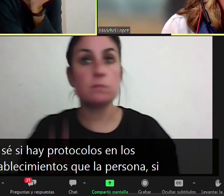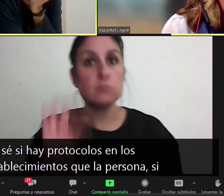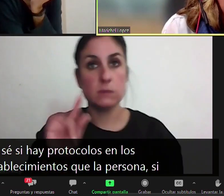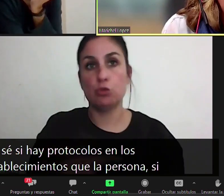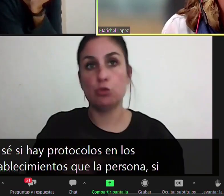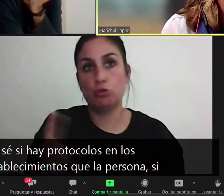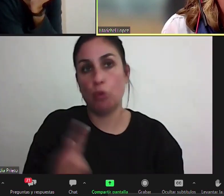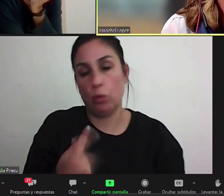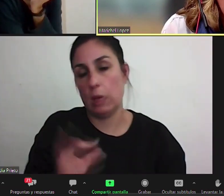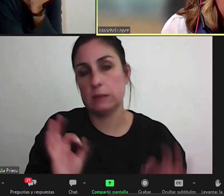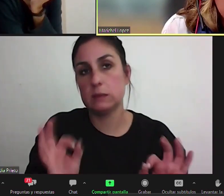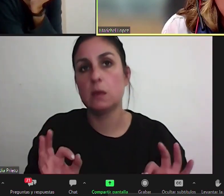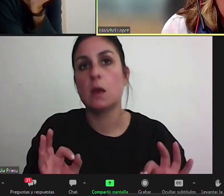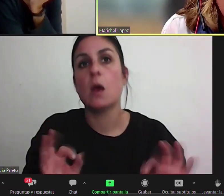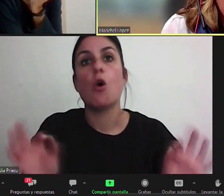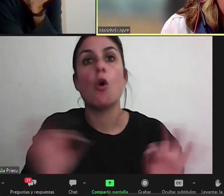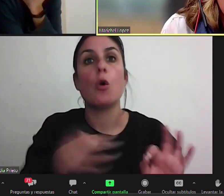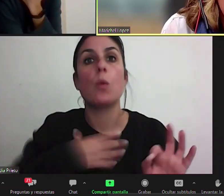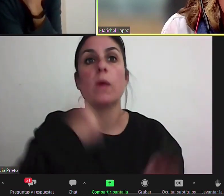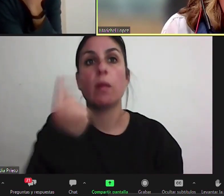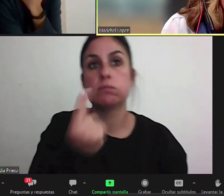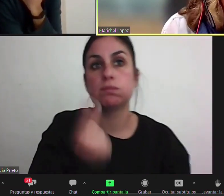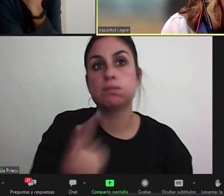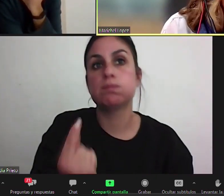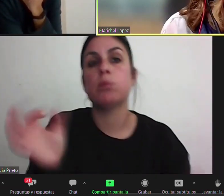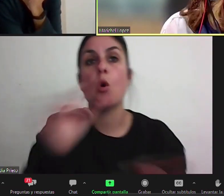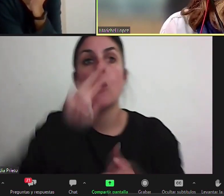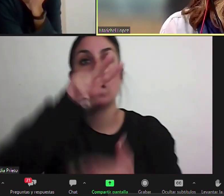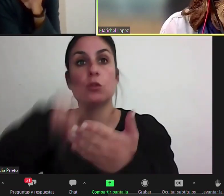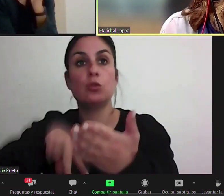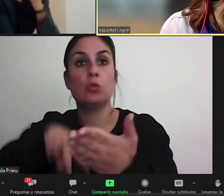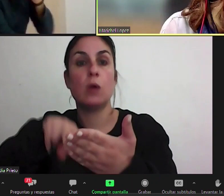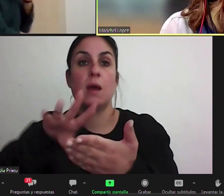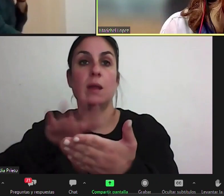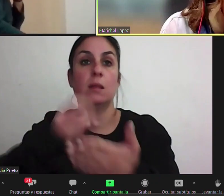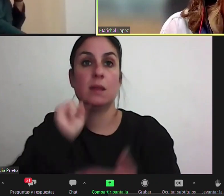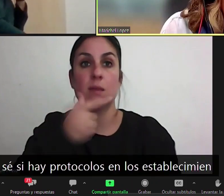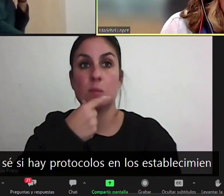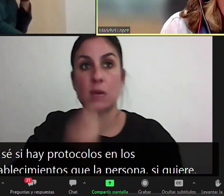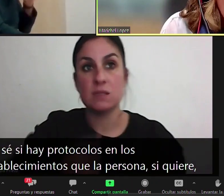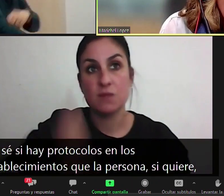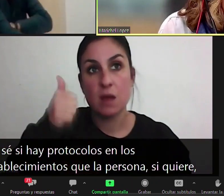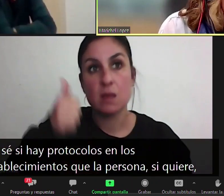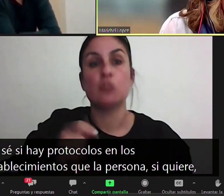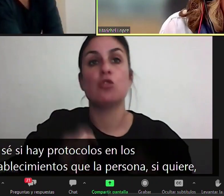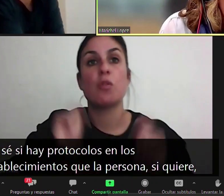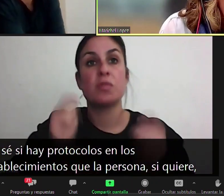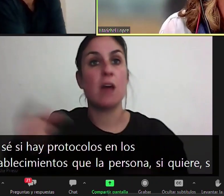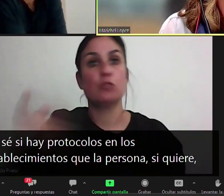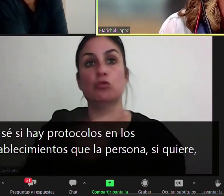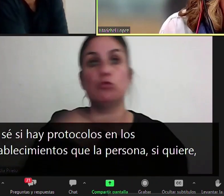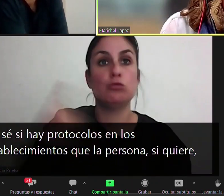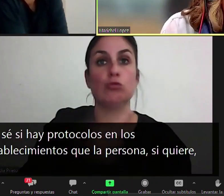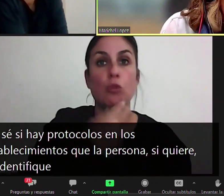también a lo mejor al tema de pictogramas, lectura fácil, que sea más sencillo para todos. Es que no solo para ellos, para todos. Muchas veces cuando te